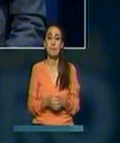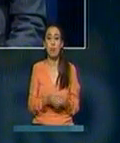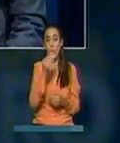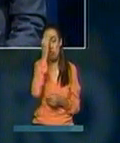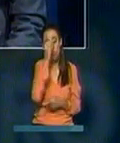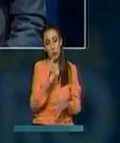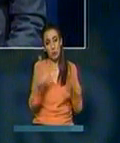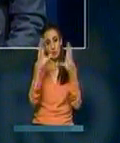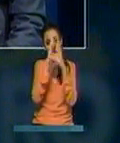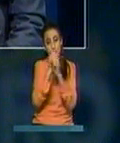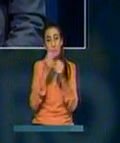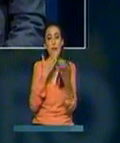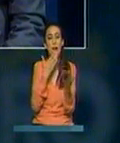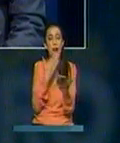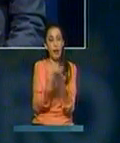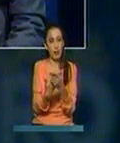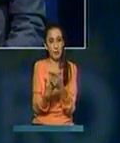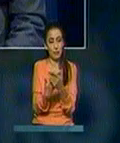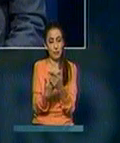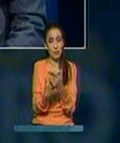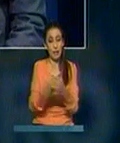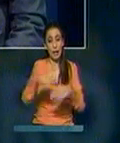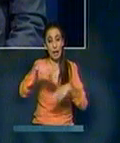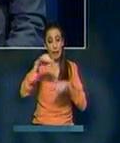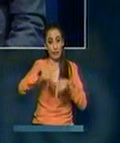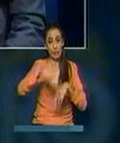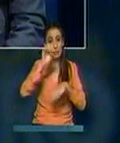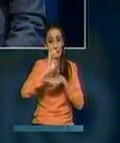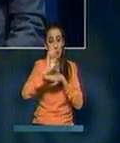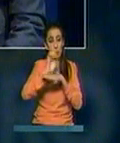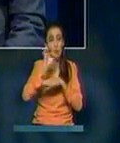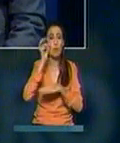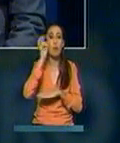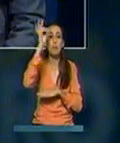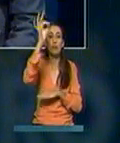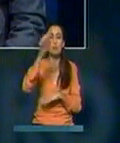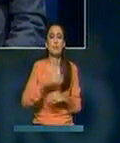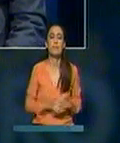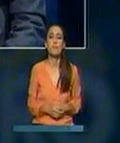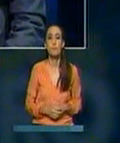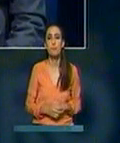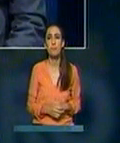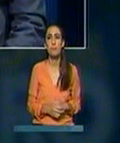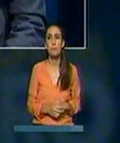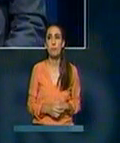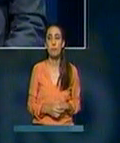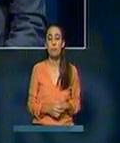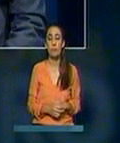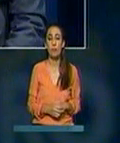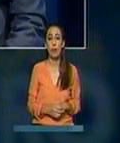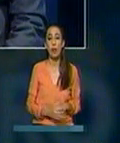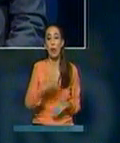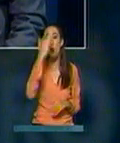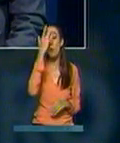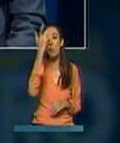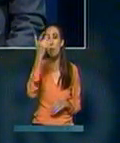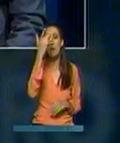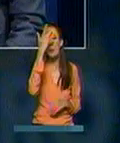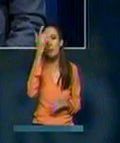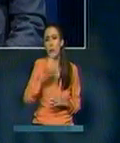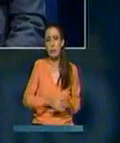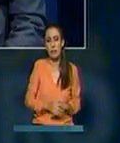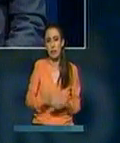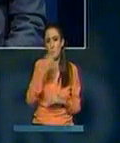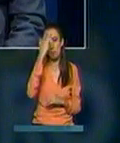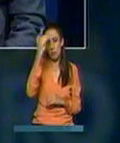noches, gracias por acompañarnos aquí en Ecuador al Futuro. ¿Por qué decide el gobierno nacional apoyar a